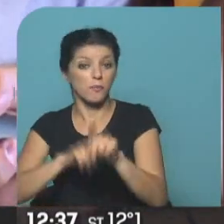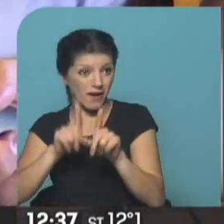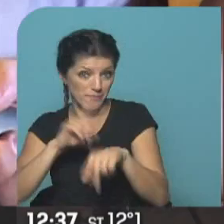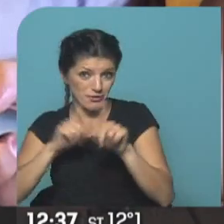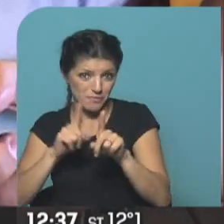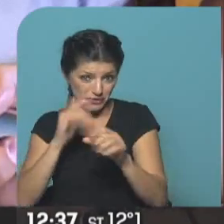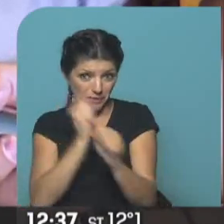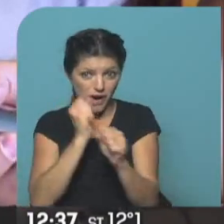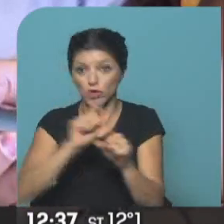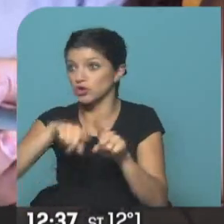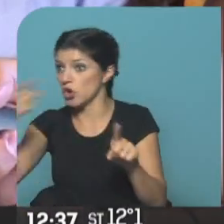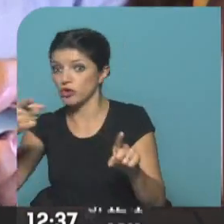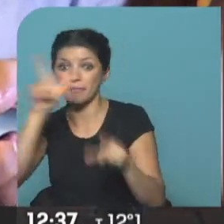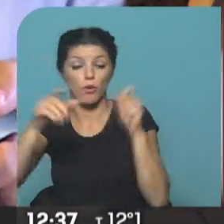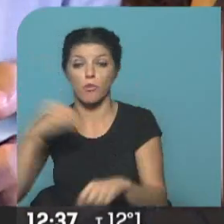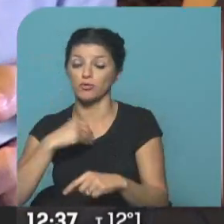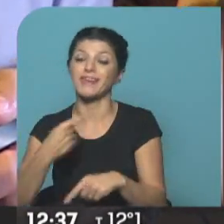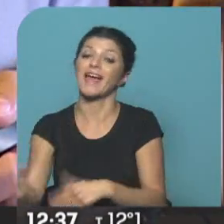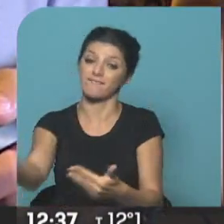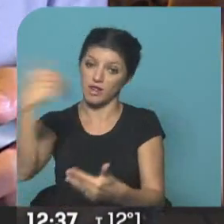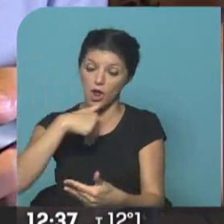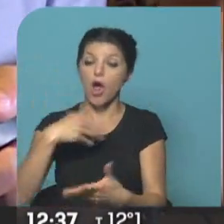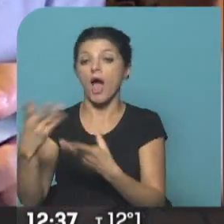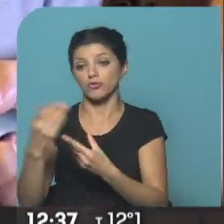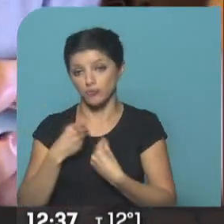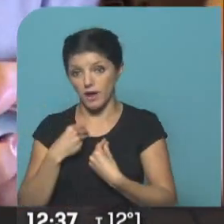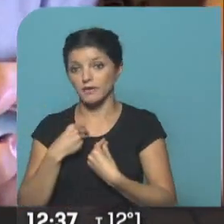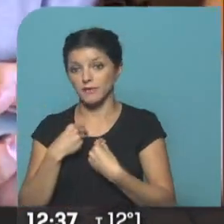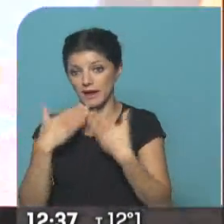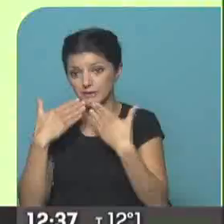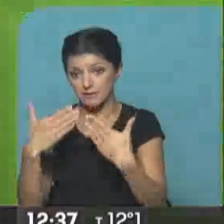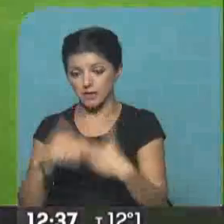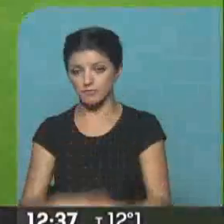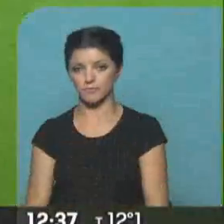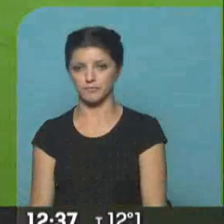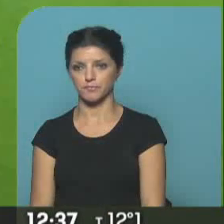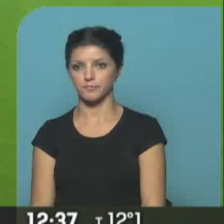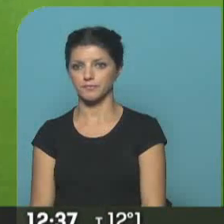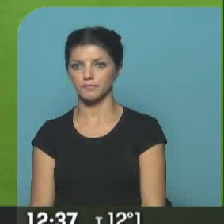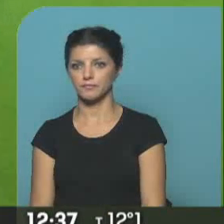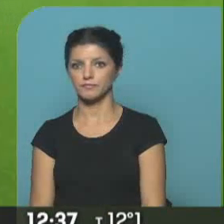los voluntarios que además han venido a reforzar todavía no estaban de servicio.